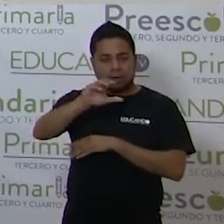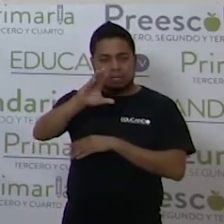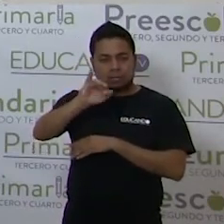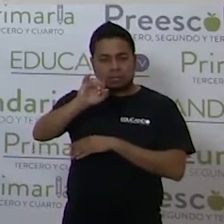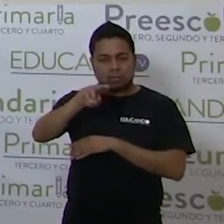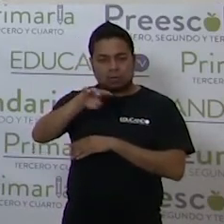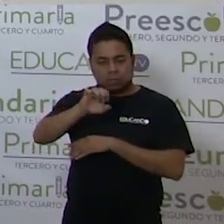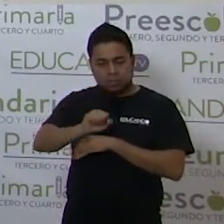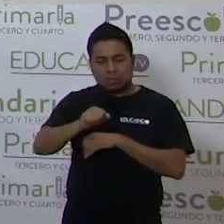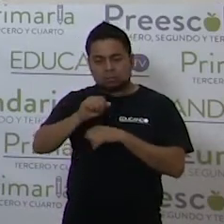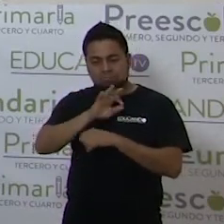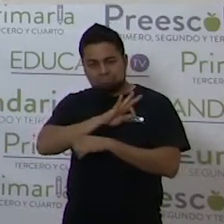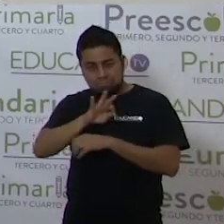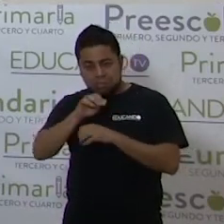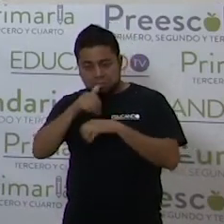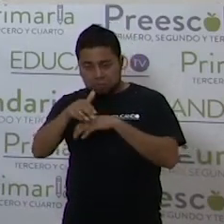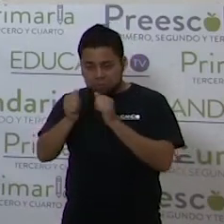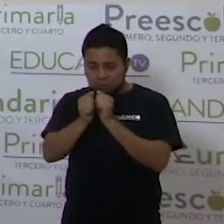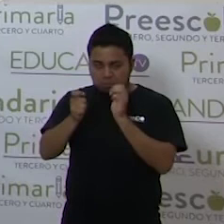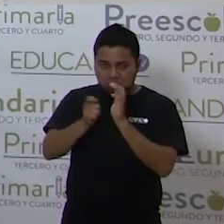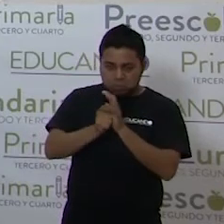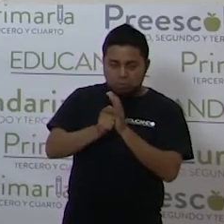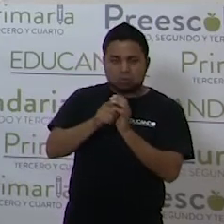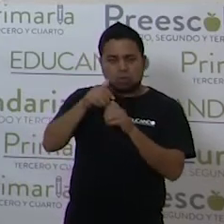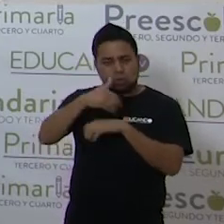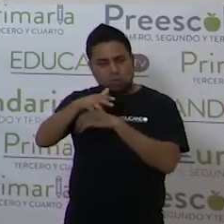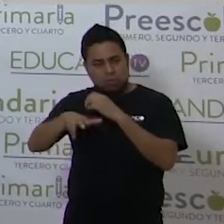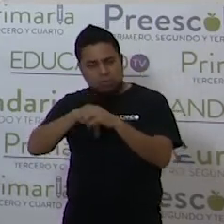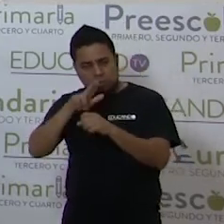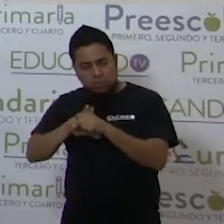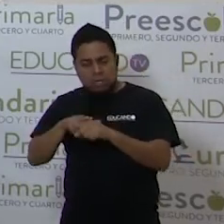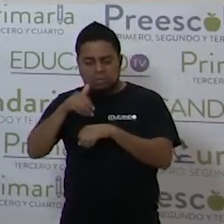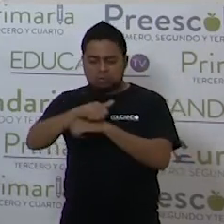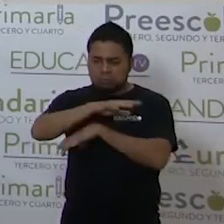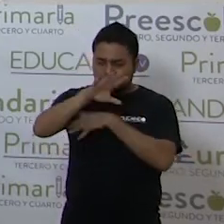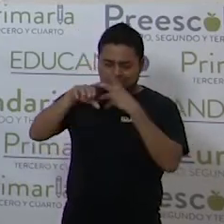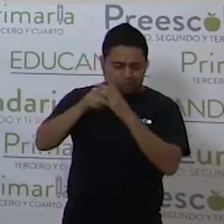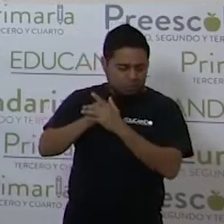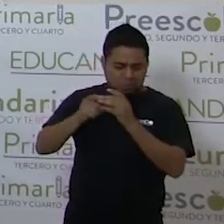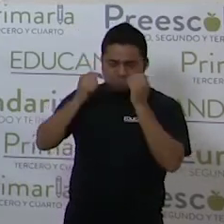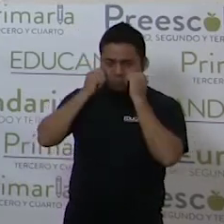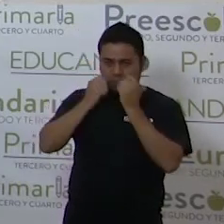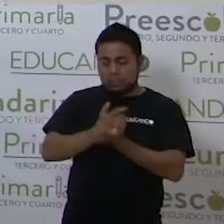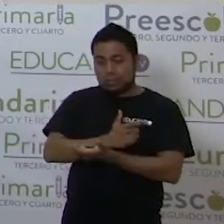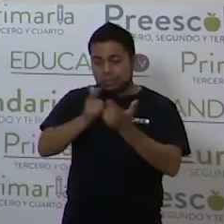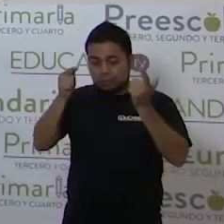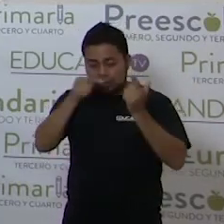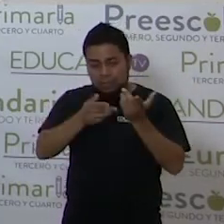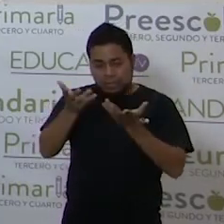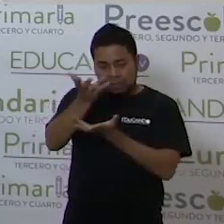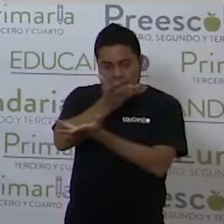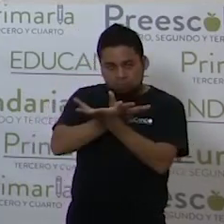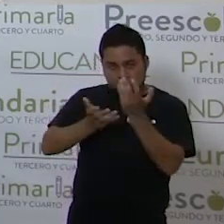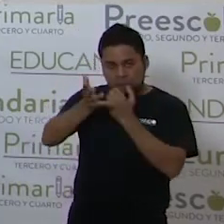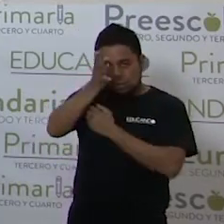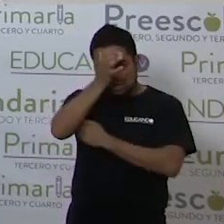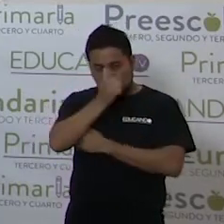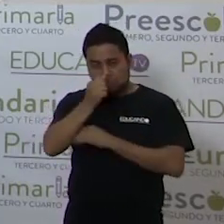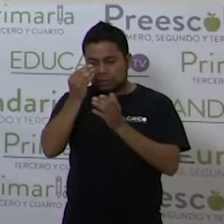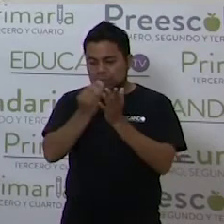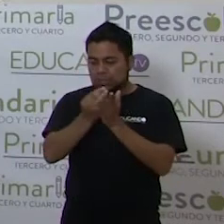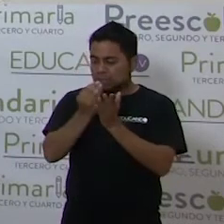pueden ser números naturales enteros de todo tipo vamos aquí hacer una combinación y ya saben igual que en la sesión pasada